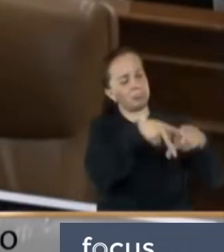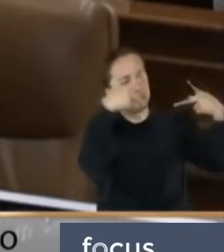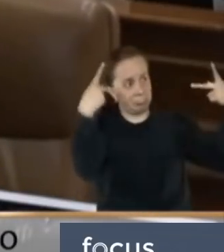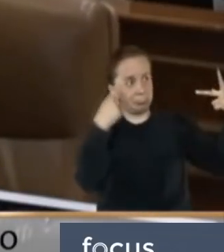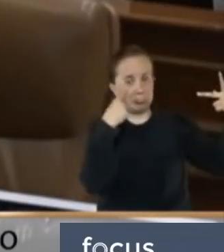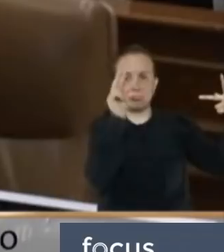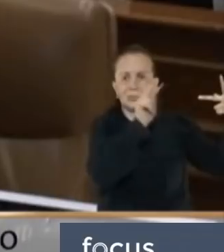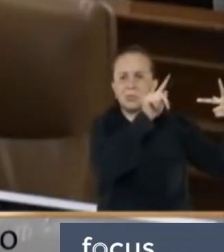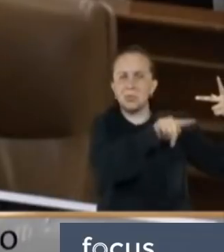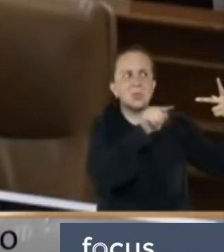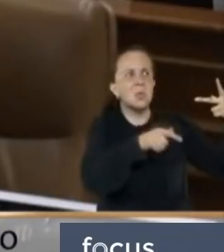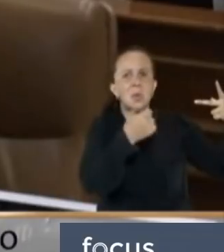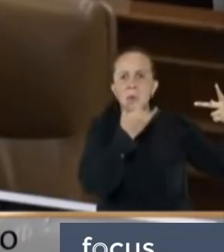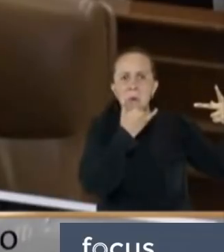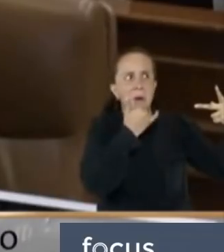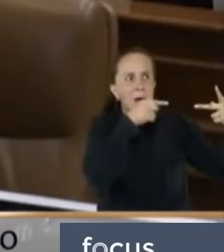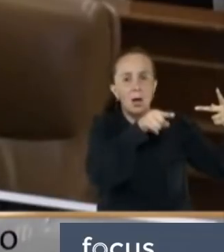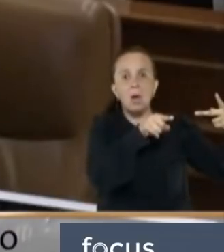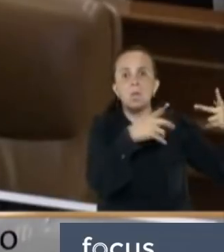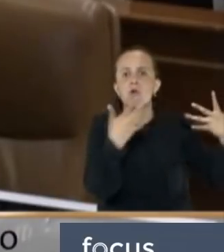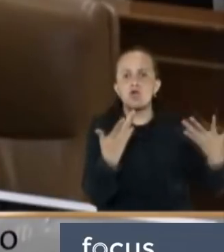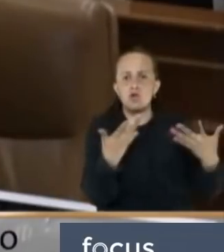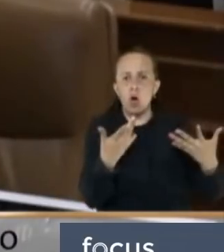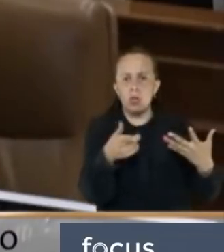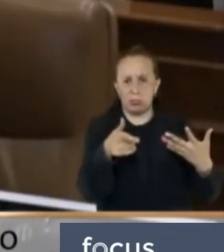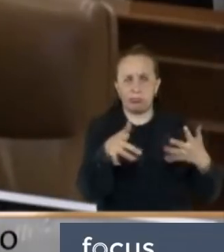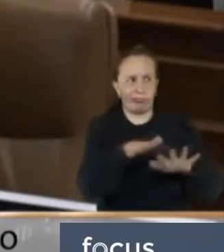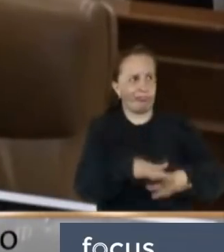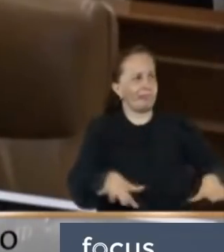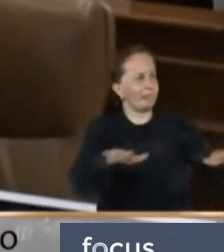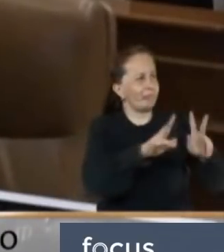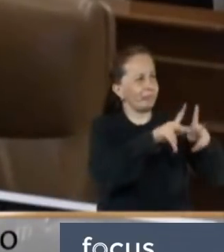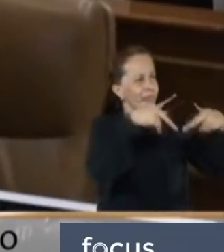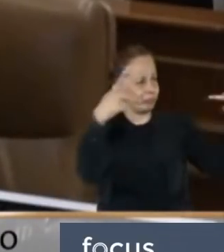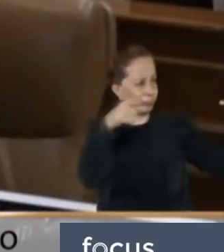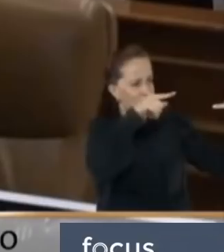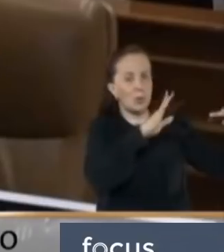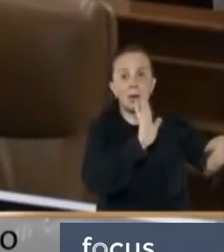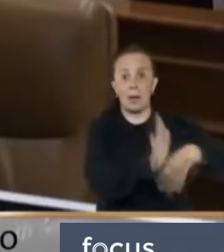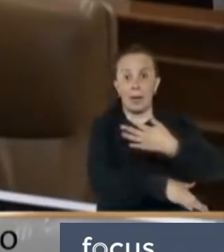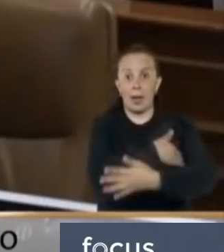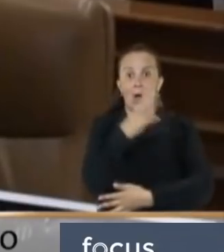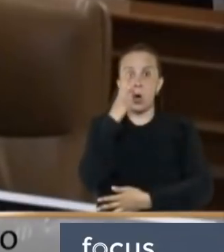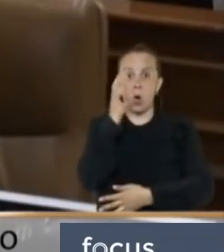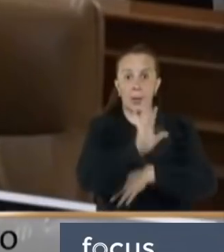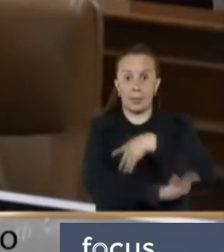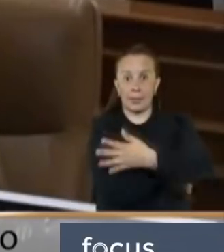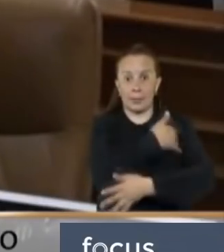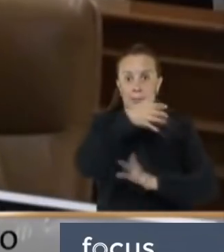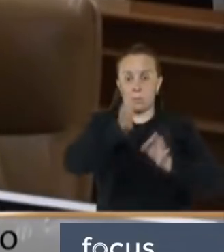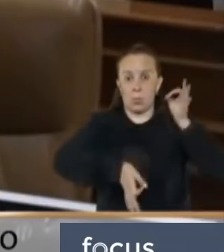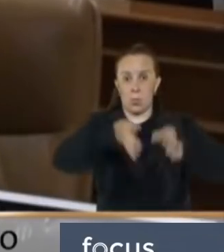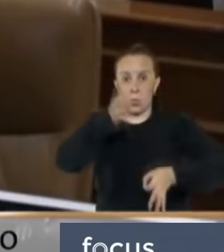una coincidencia de ubicaciones espaciales cuando el ministro de la Justicia,